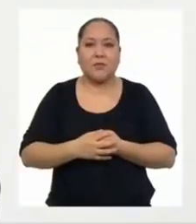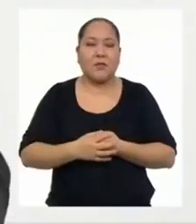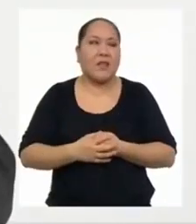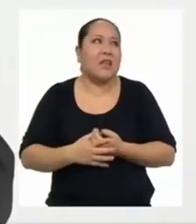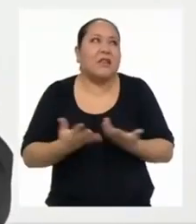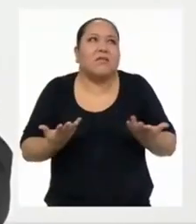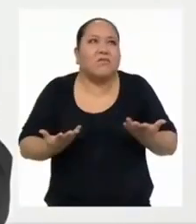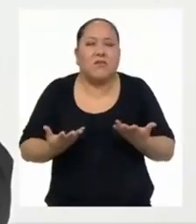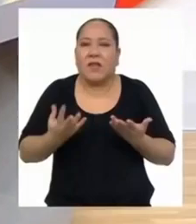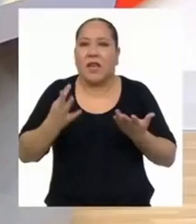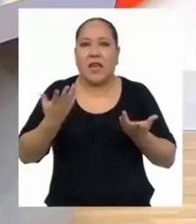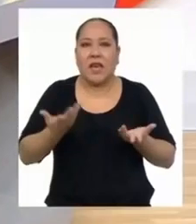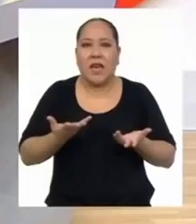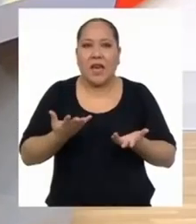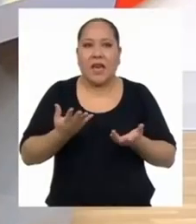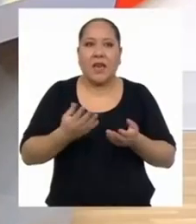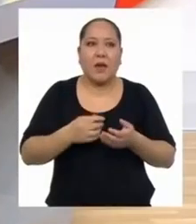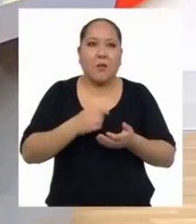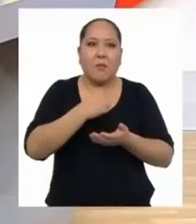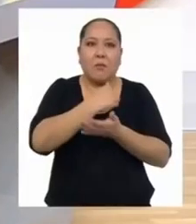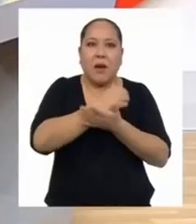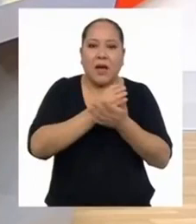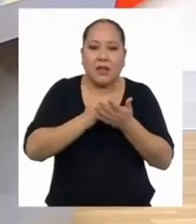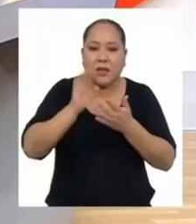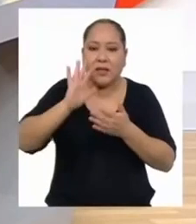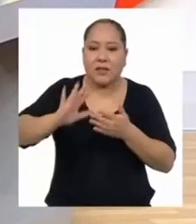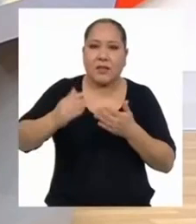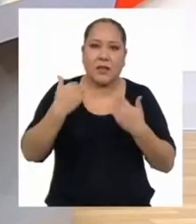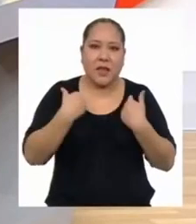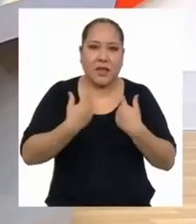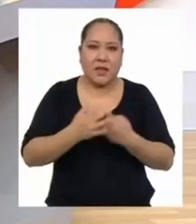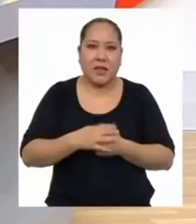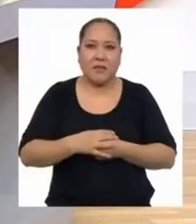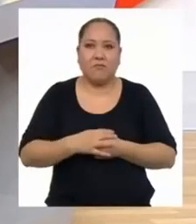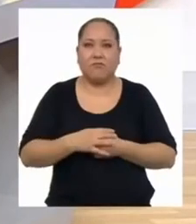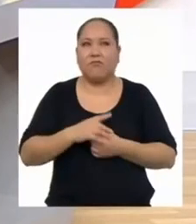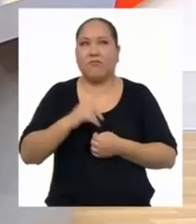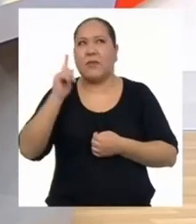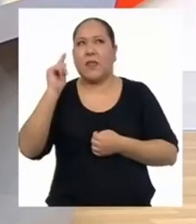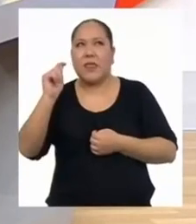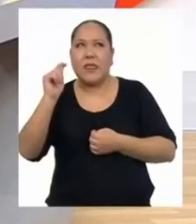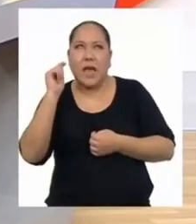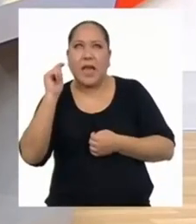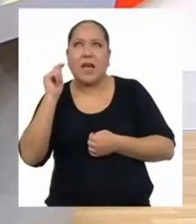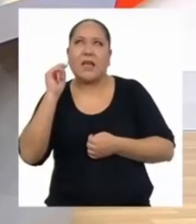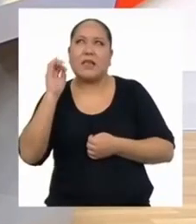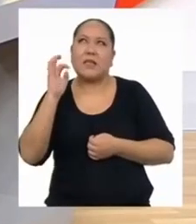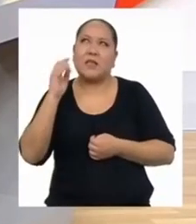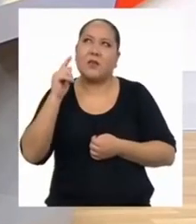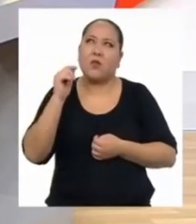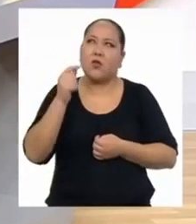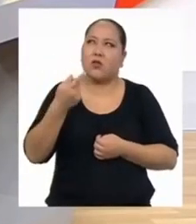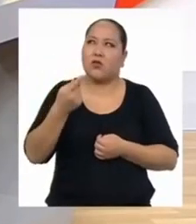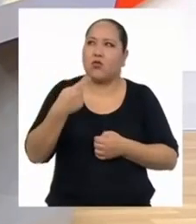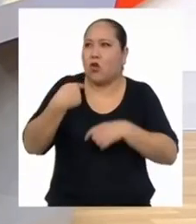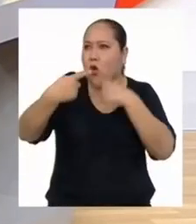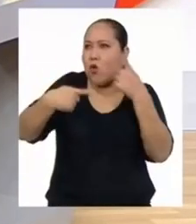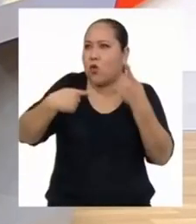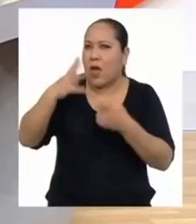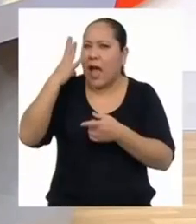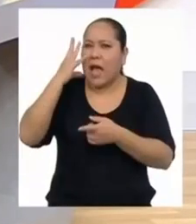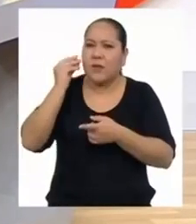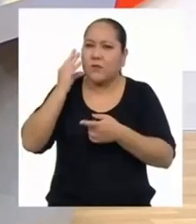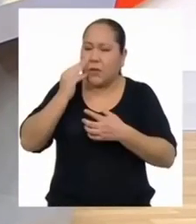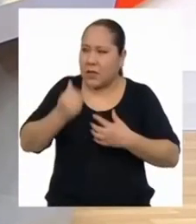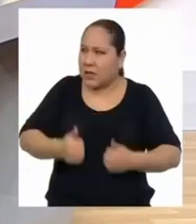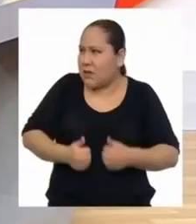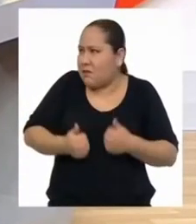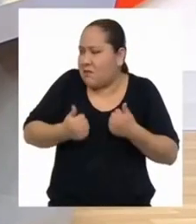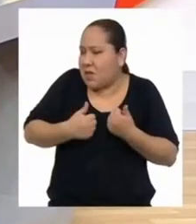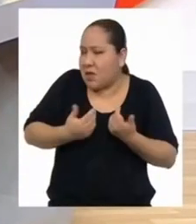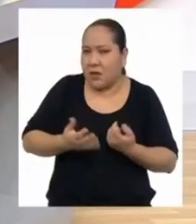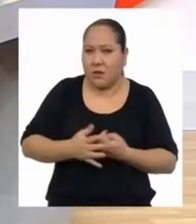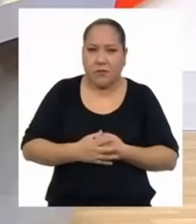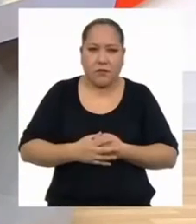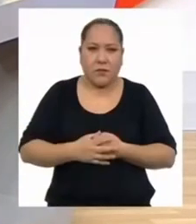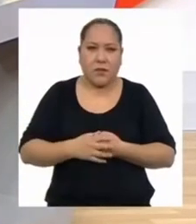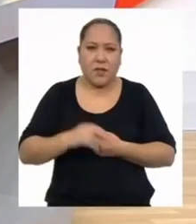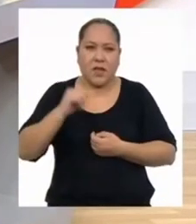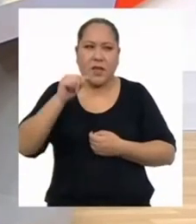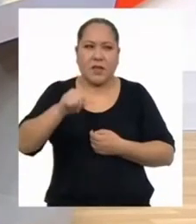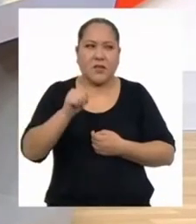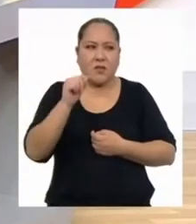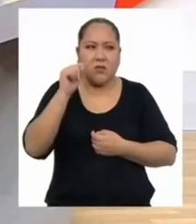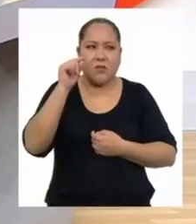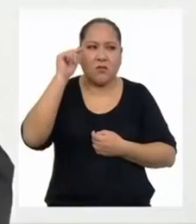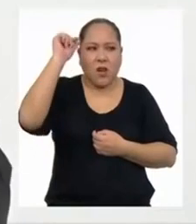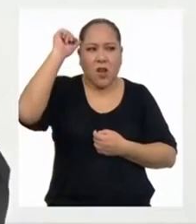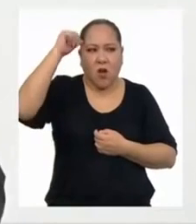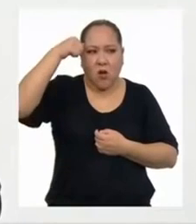su estructura? Testimonio. Pues es contar una experiencia de vida. ¿Es como un recuento de